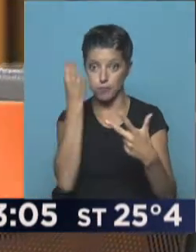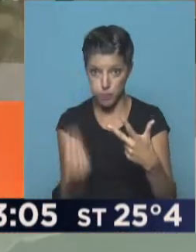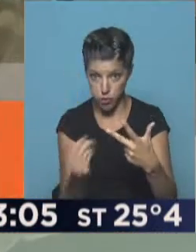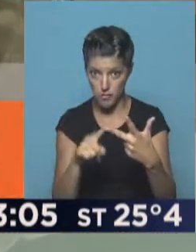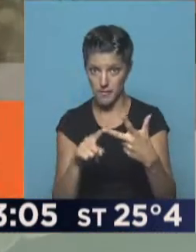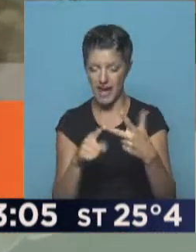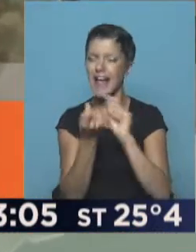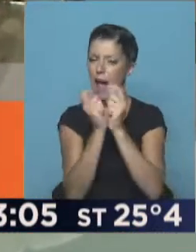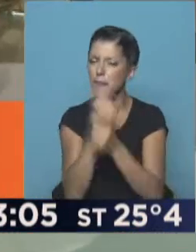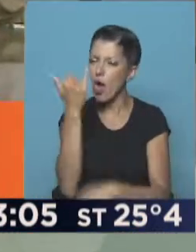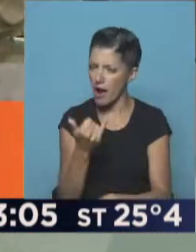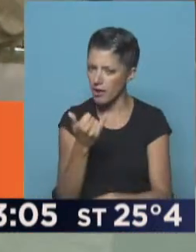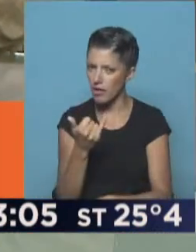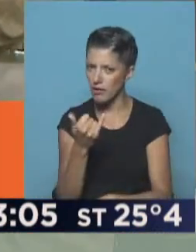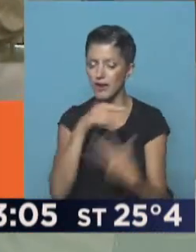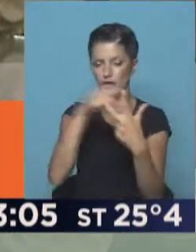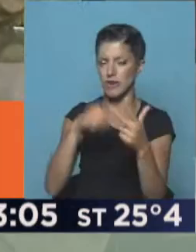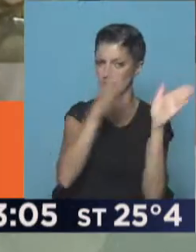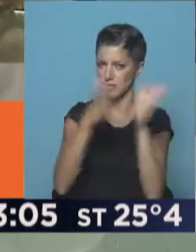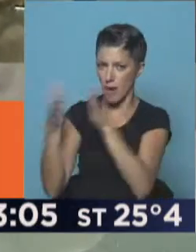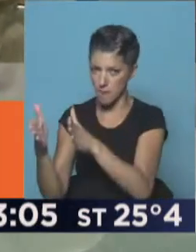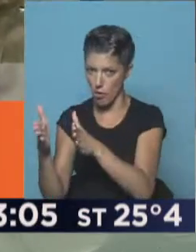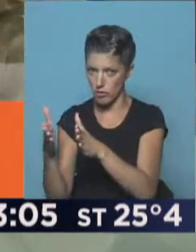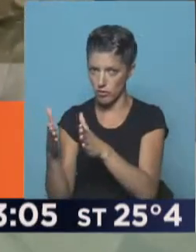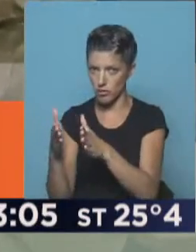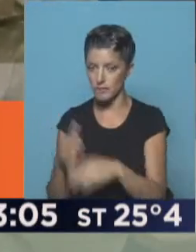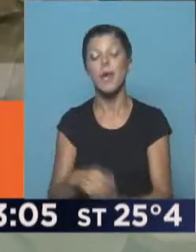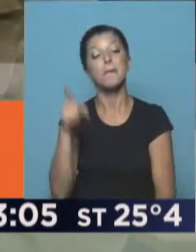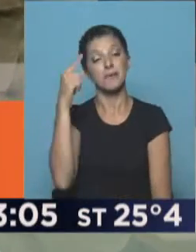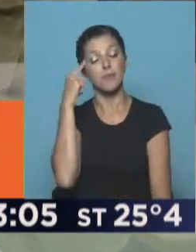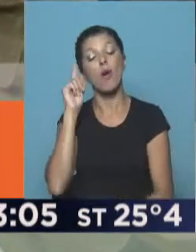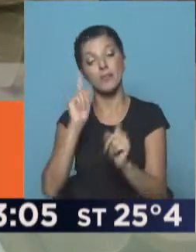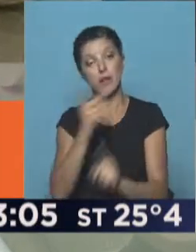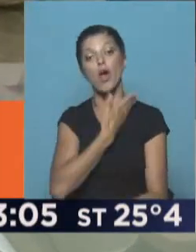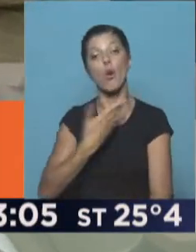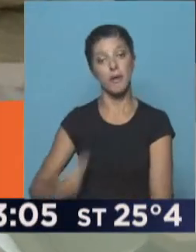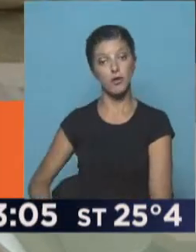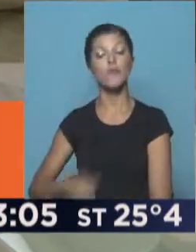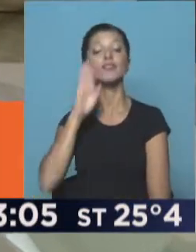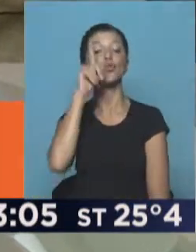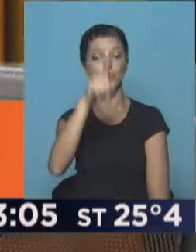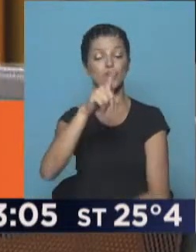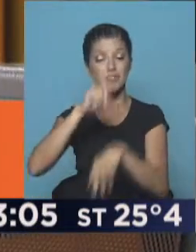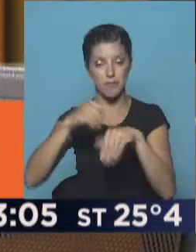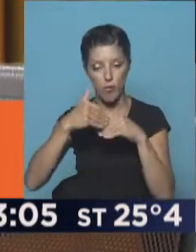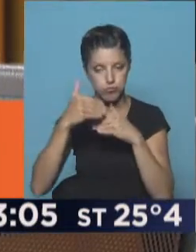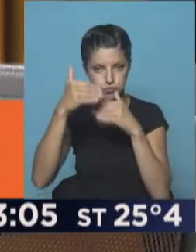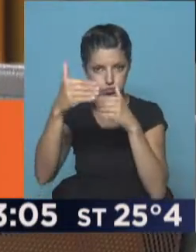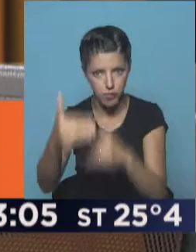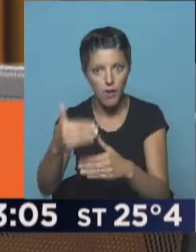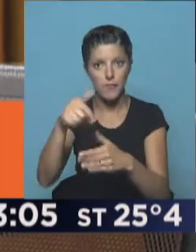gabinete conformado que en los Estados Unidos va a durar mucho. Igual los gobiernos demoran también en Estados Unidos en tener su estructura. En el